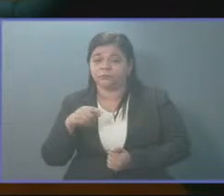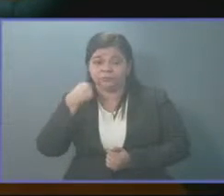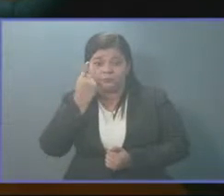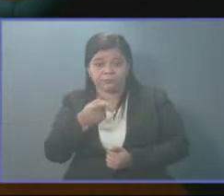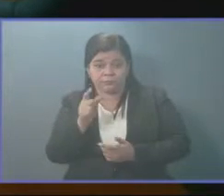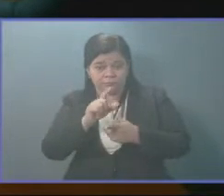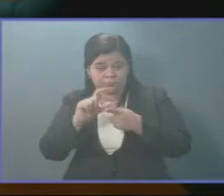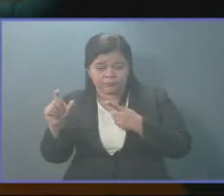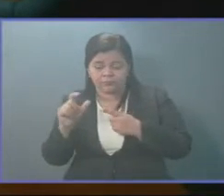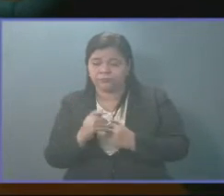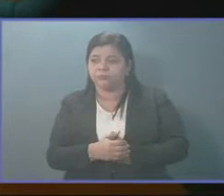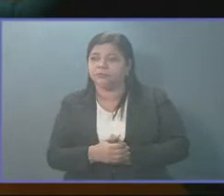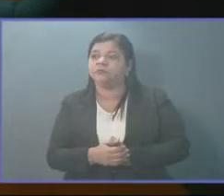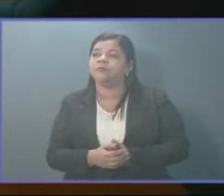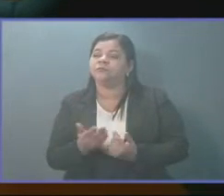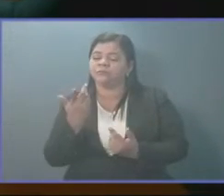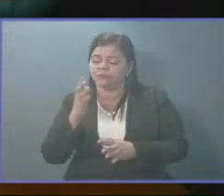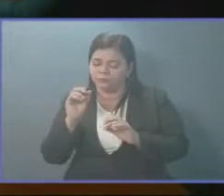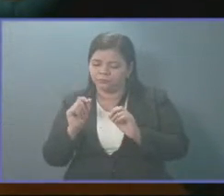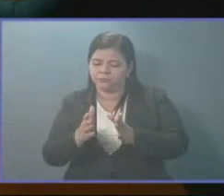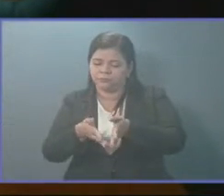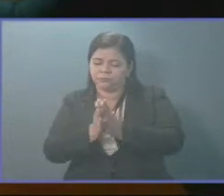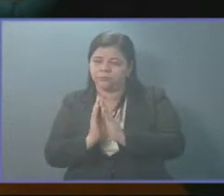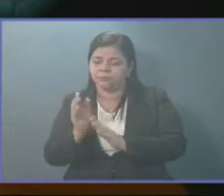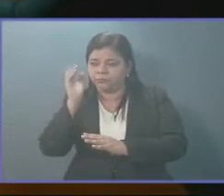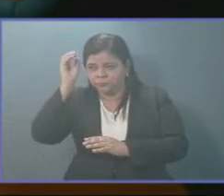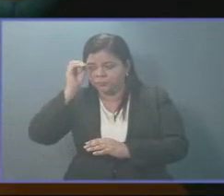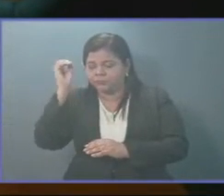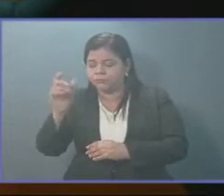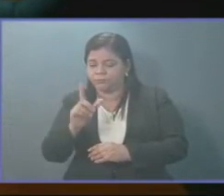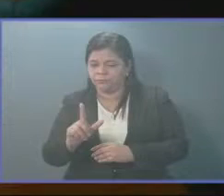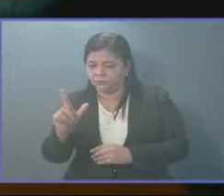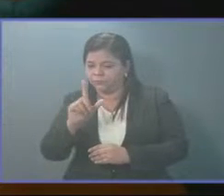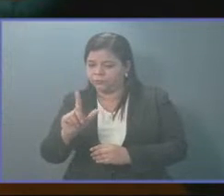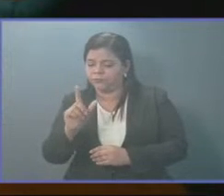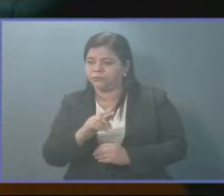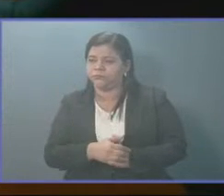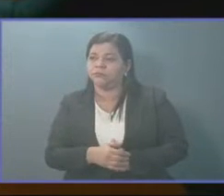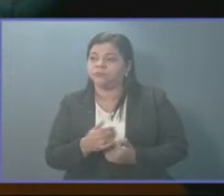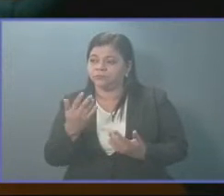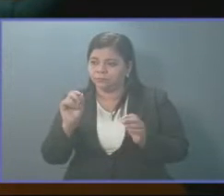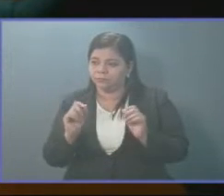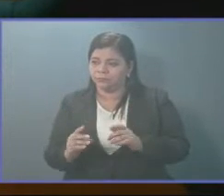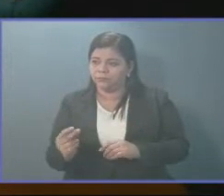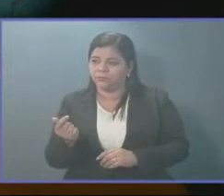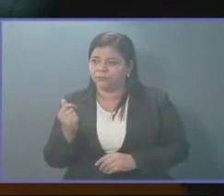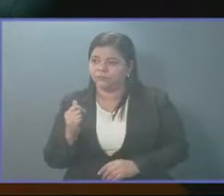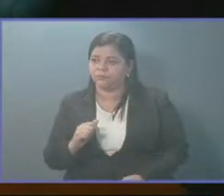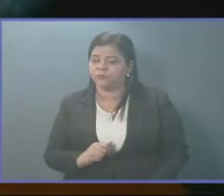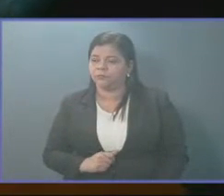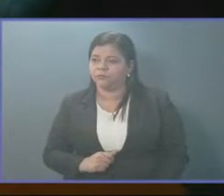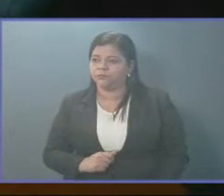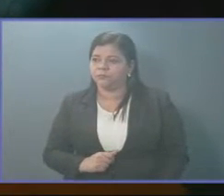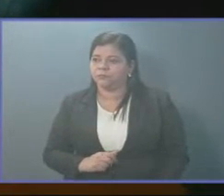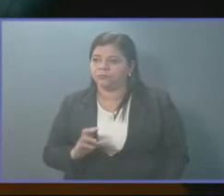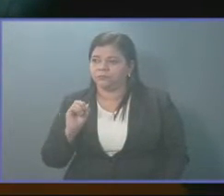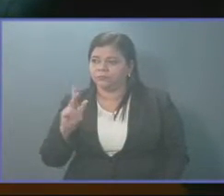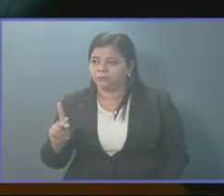semana, ¿verdad? Pedir opinión a más tardar el lunes, licenciada, para tener todo listo.